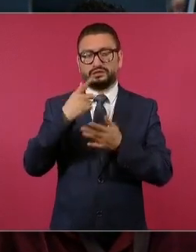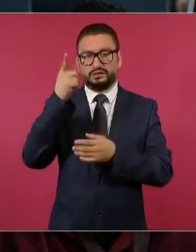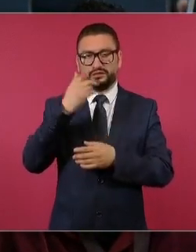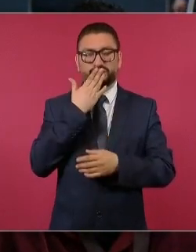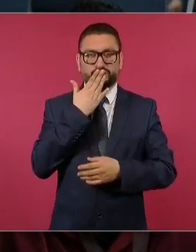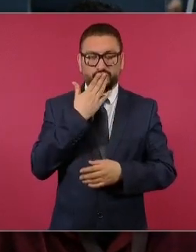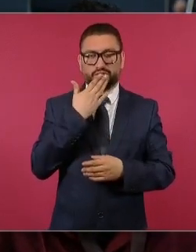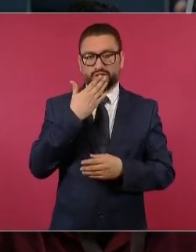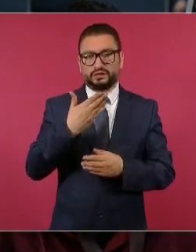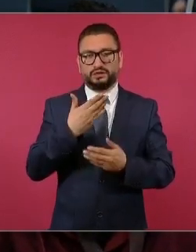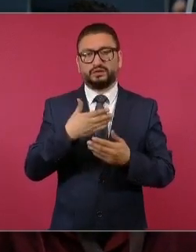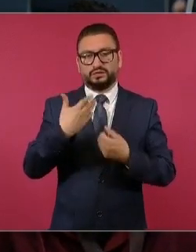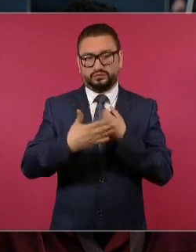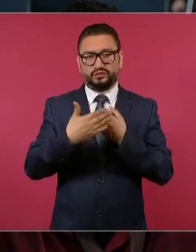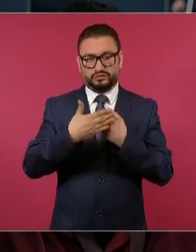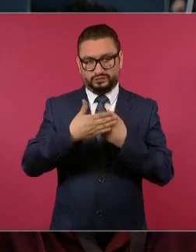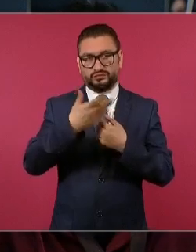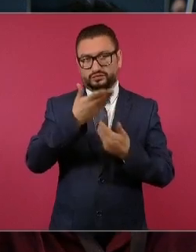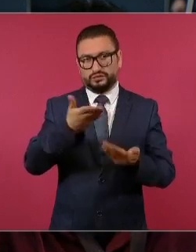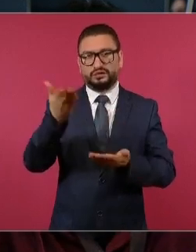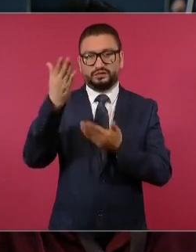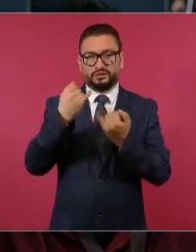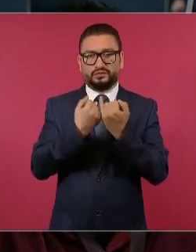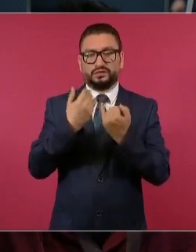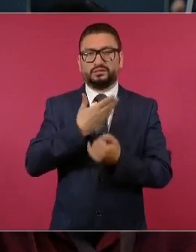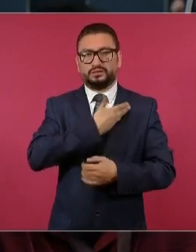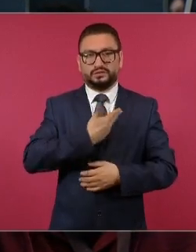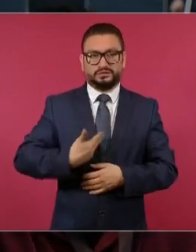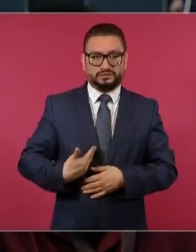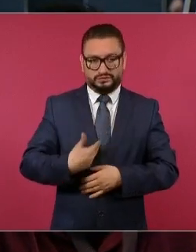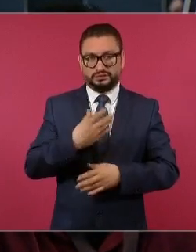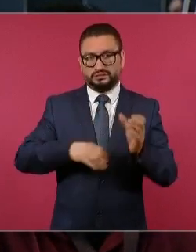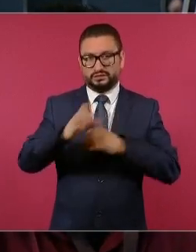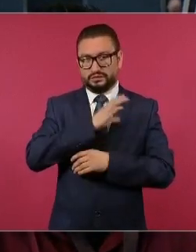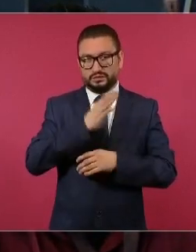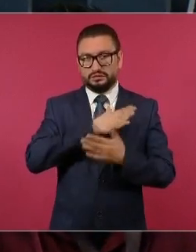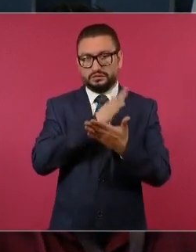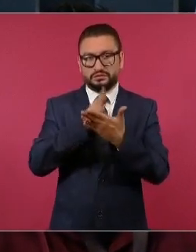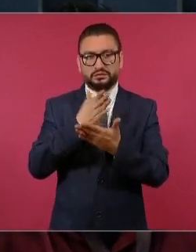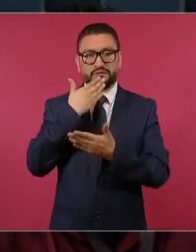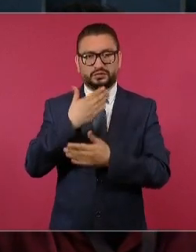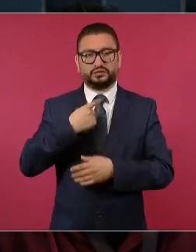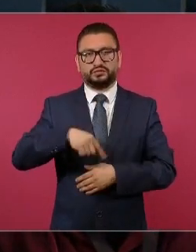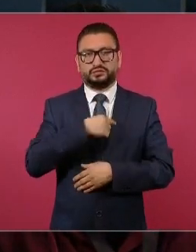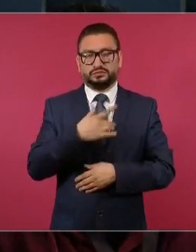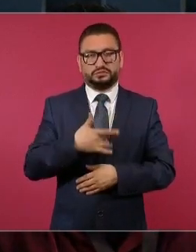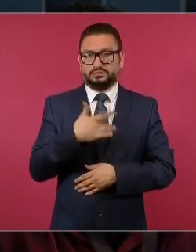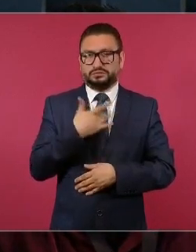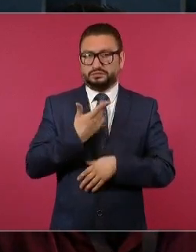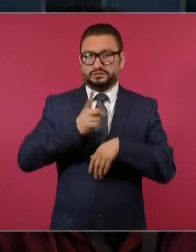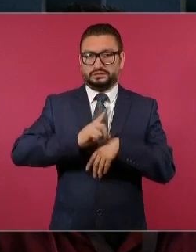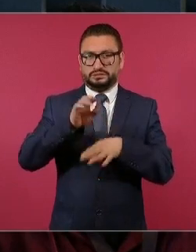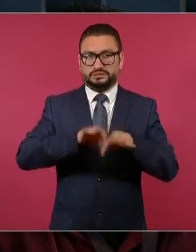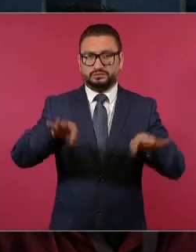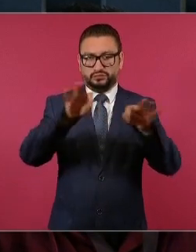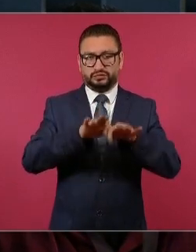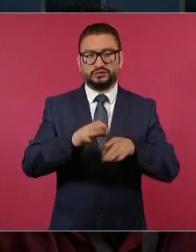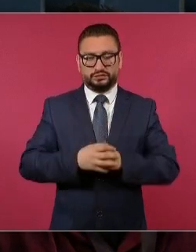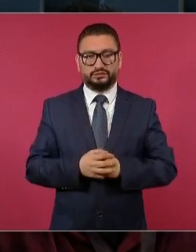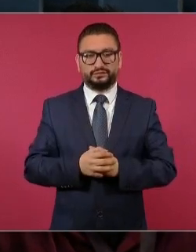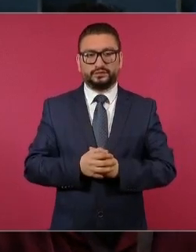Sonora y bueno, pues ahora lleva con usted pues a la presidenta electa, lo cual bueno, será una efeméride muy importante. Hay muchas